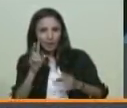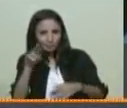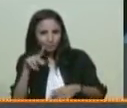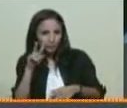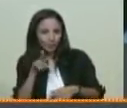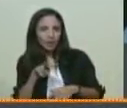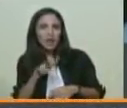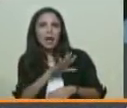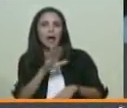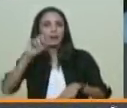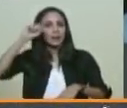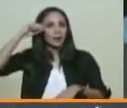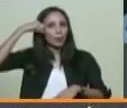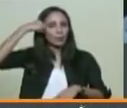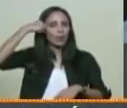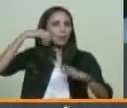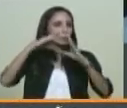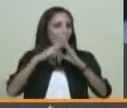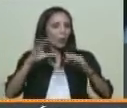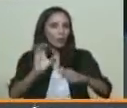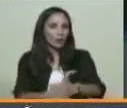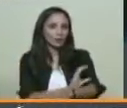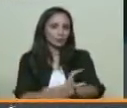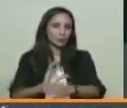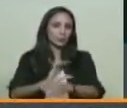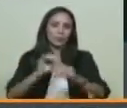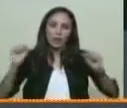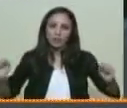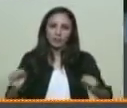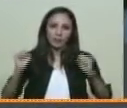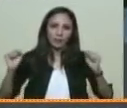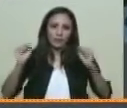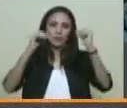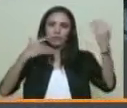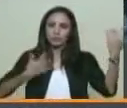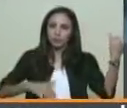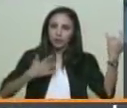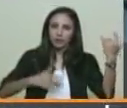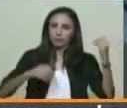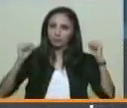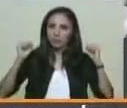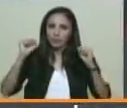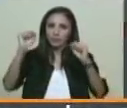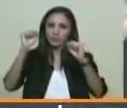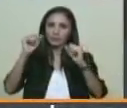la conciencia del pueblo. ¡Que viva Ali Primera! ¡Que viva la patria!